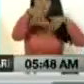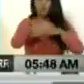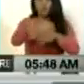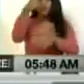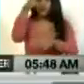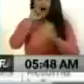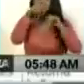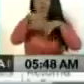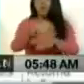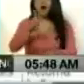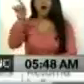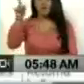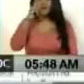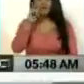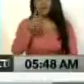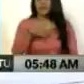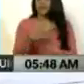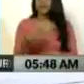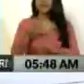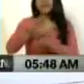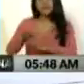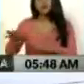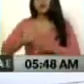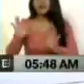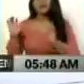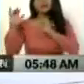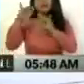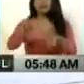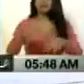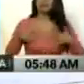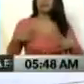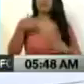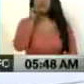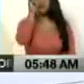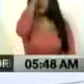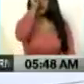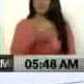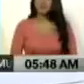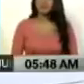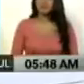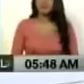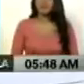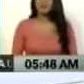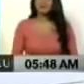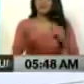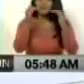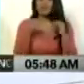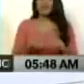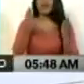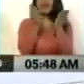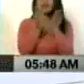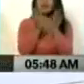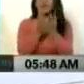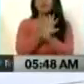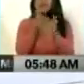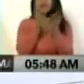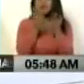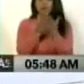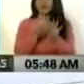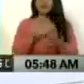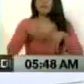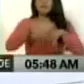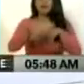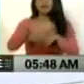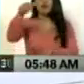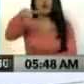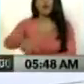Hugo Chávez. Bien interesante como los chipilines ya están gozando su primer fin de semana. Estudiantes marchan hoy a Miraflores. Hoy, Merlin, es el